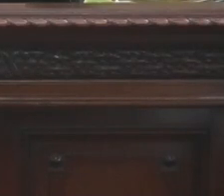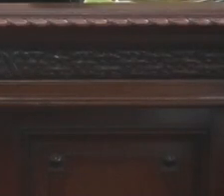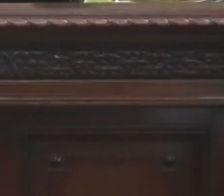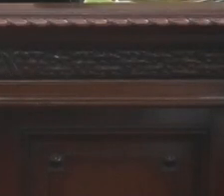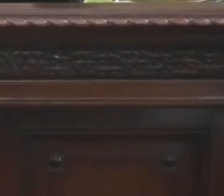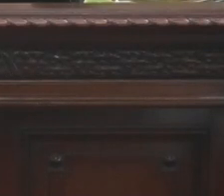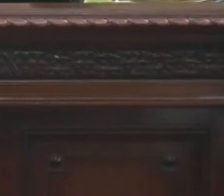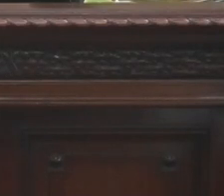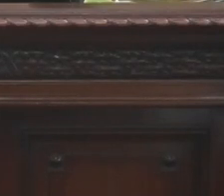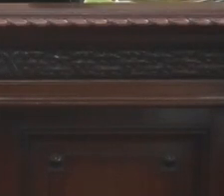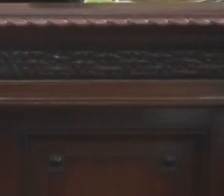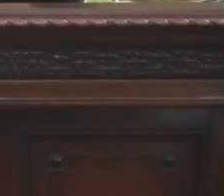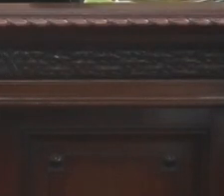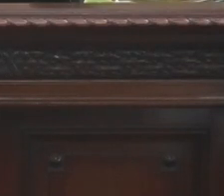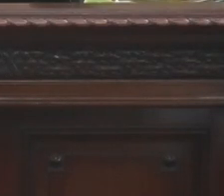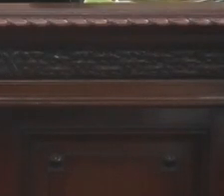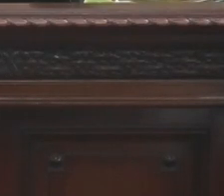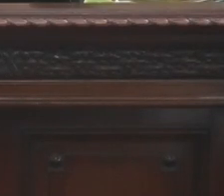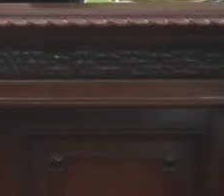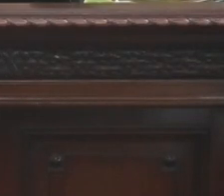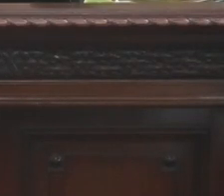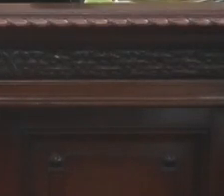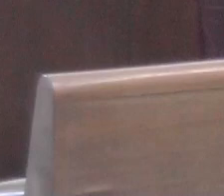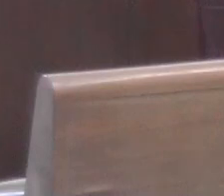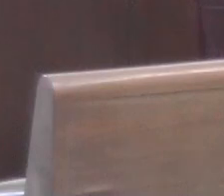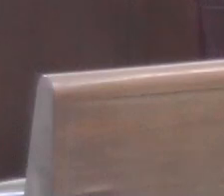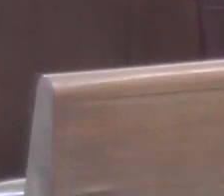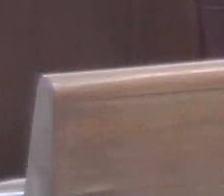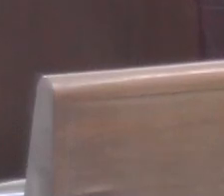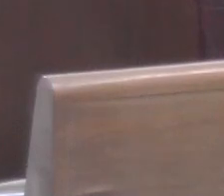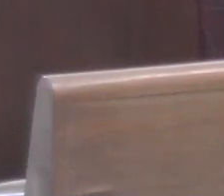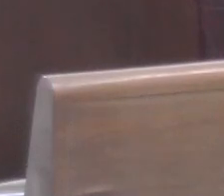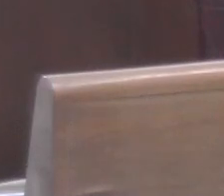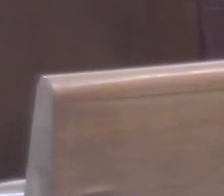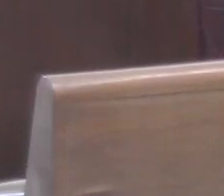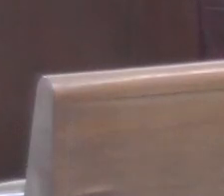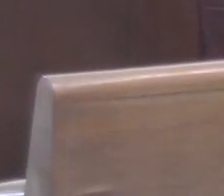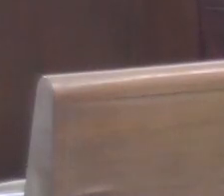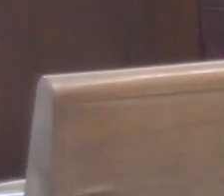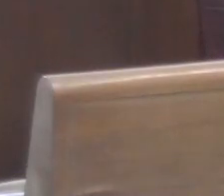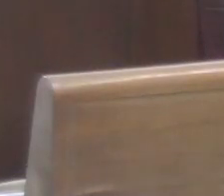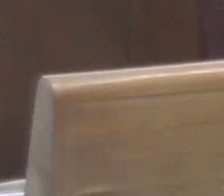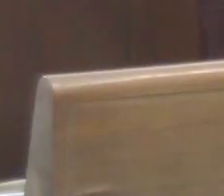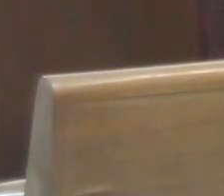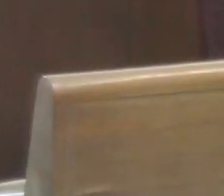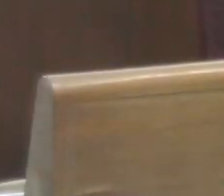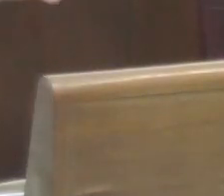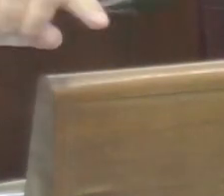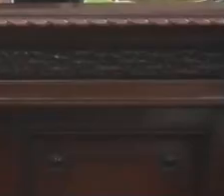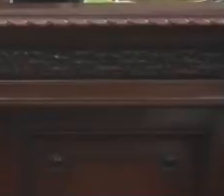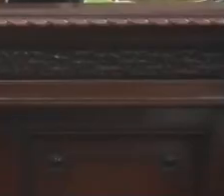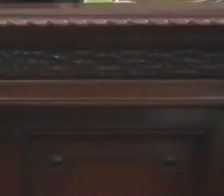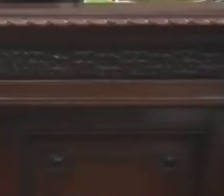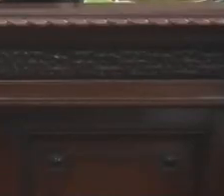sí diputado para solicitar mi atención también del bloque a consideración pedir atención del diputado juliara